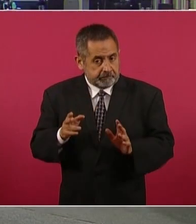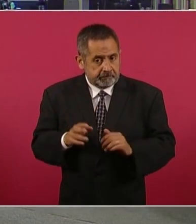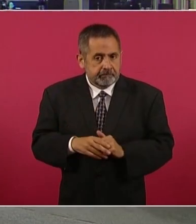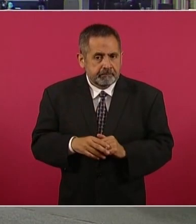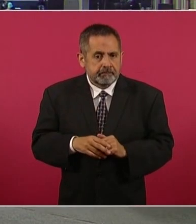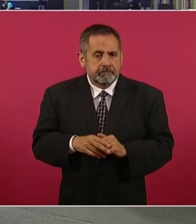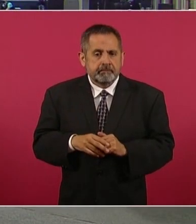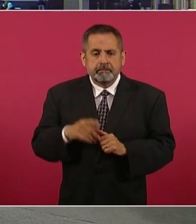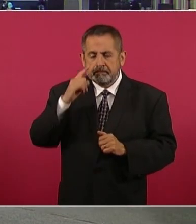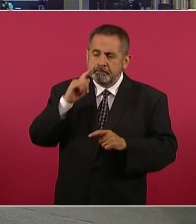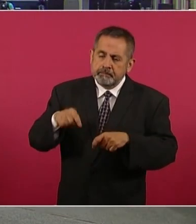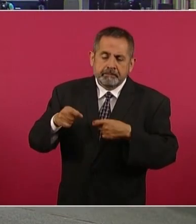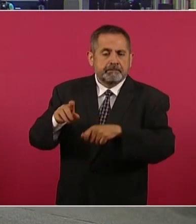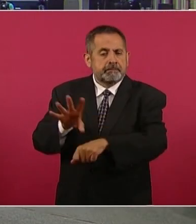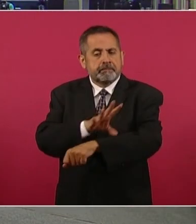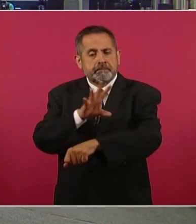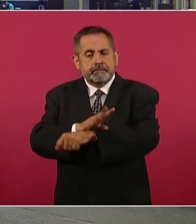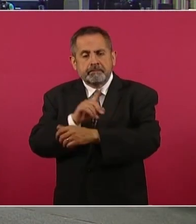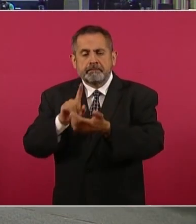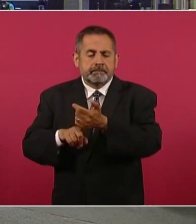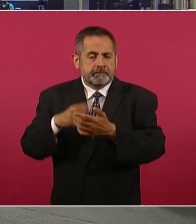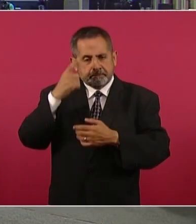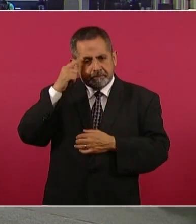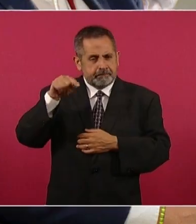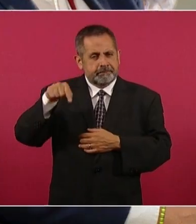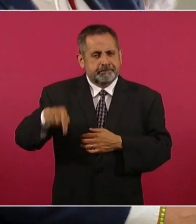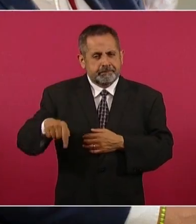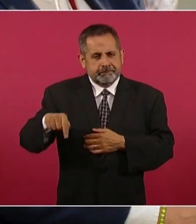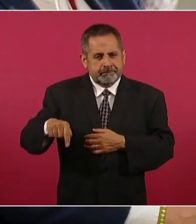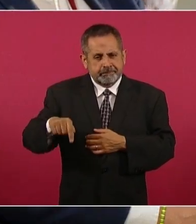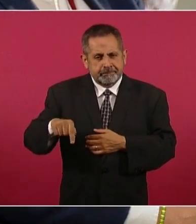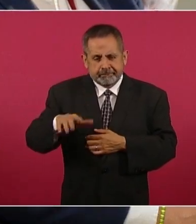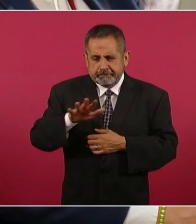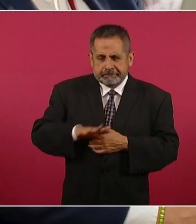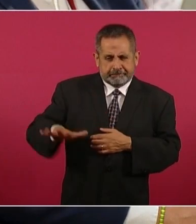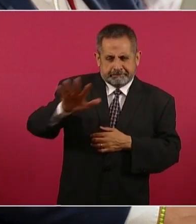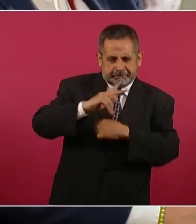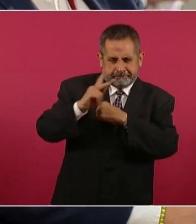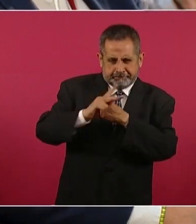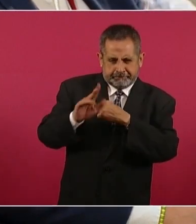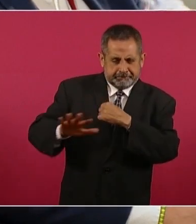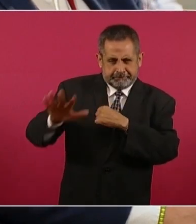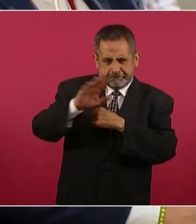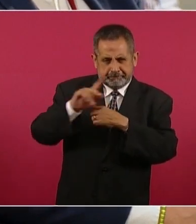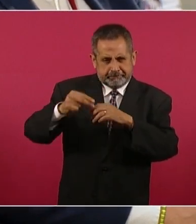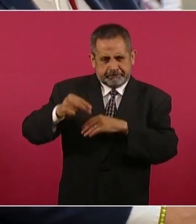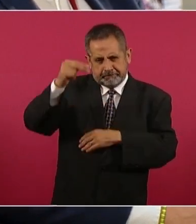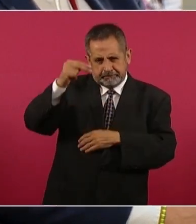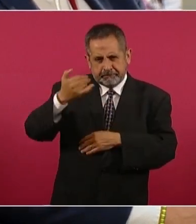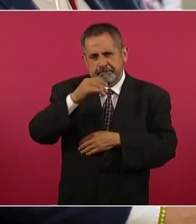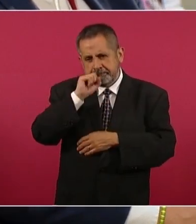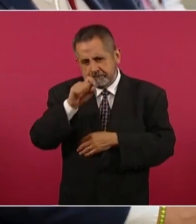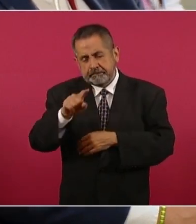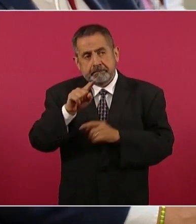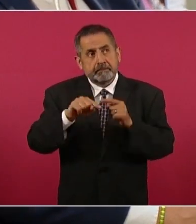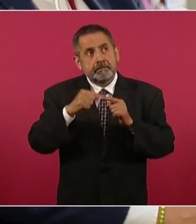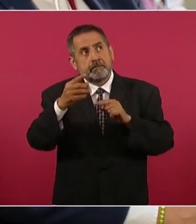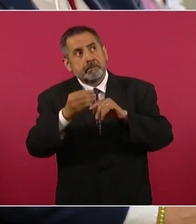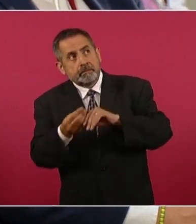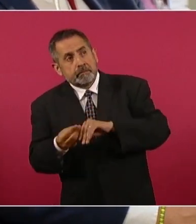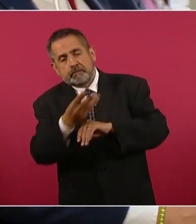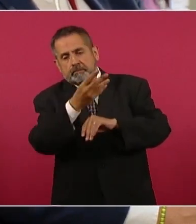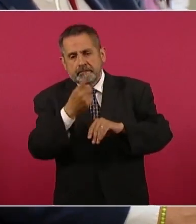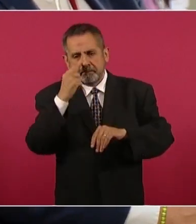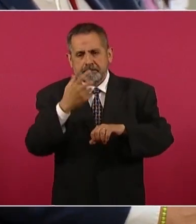no solo energía eléctrica a esa parte del país del norte, sino también a los Estados